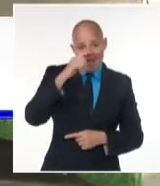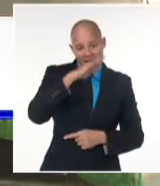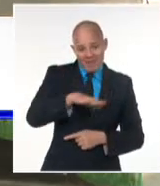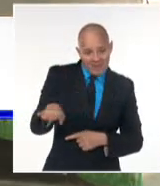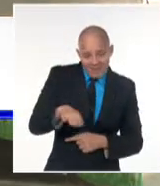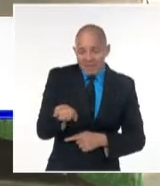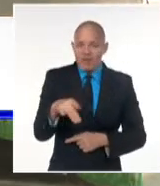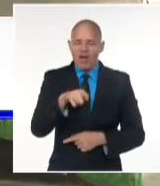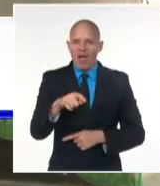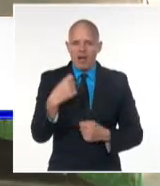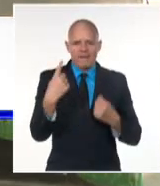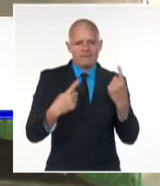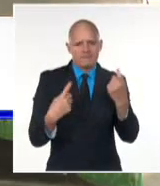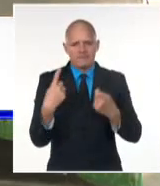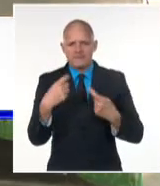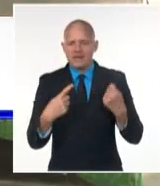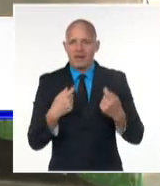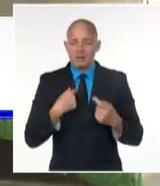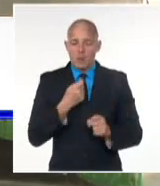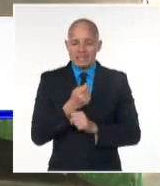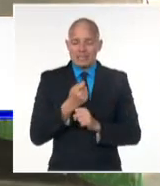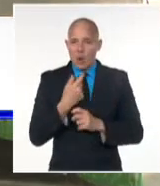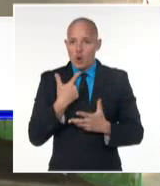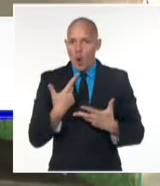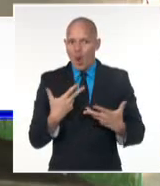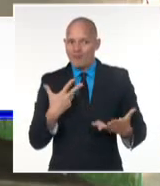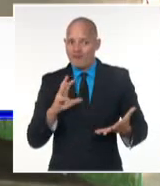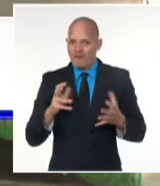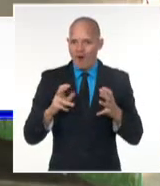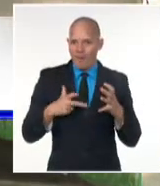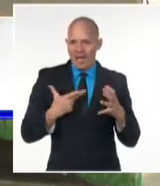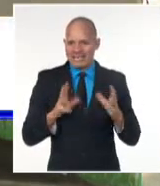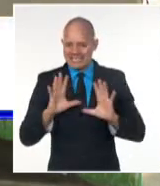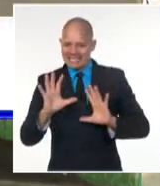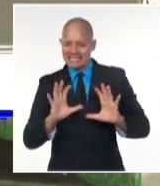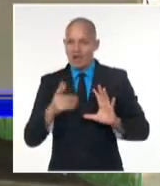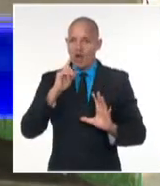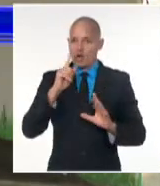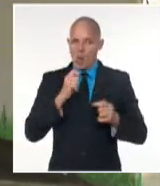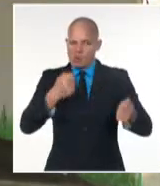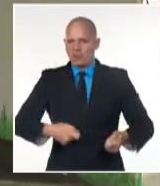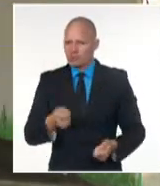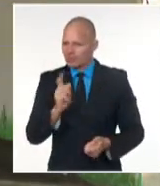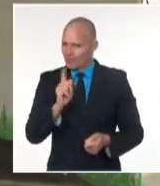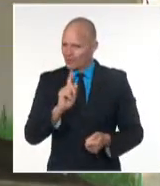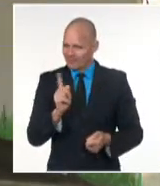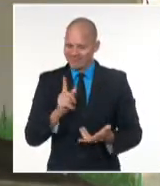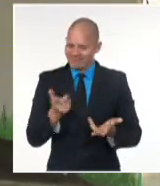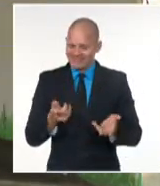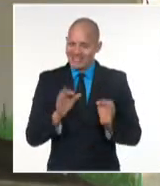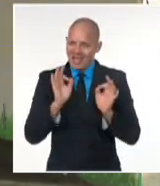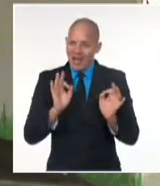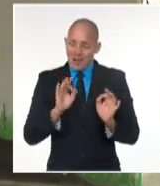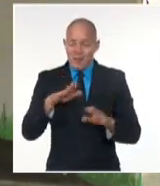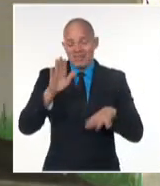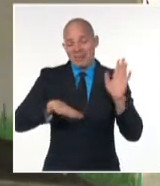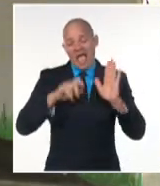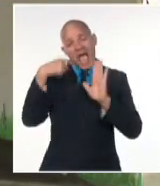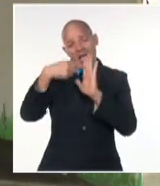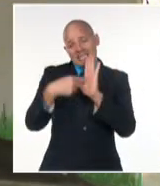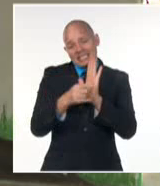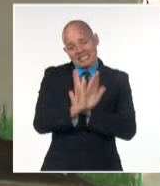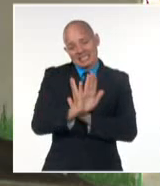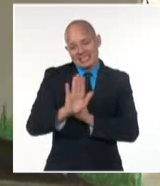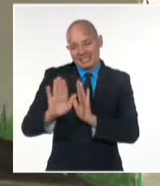diferente porque les tienes que enseñar como ellos aprenden no es como tú quieras porque la didáctica se queda chiquita cuando tienes que